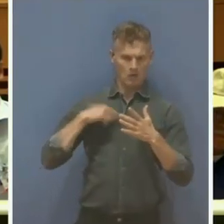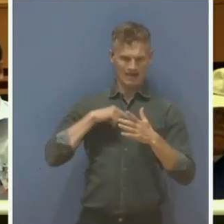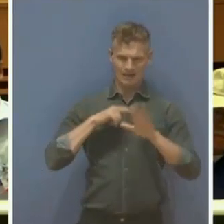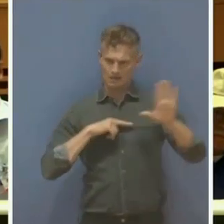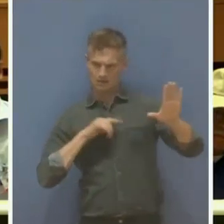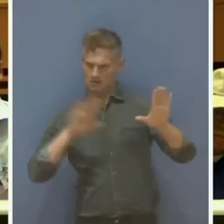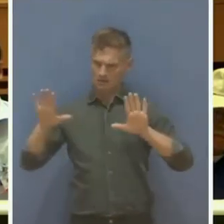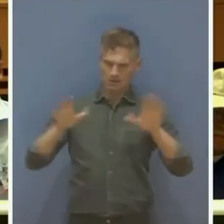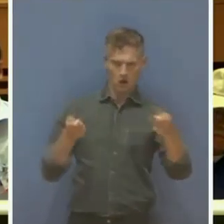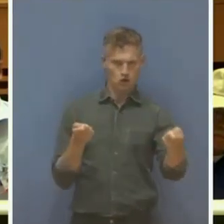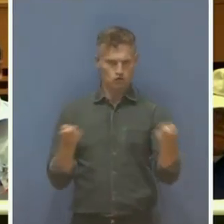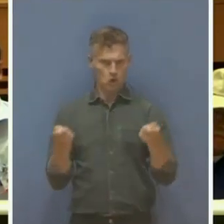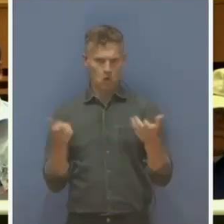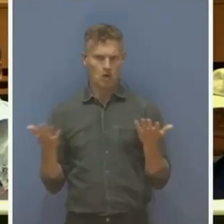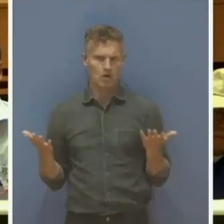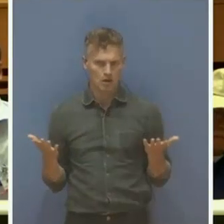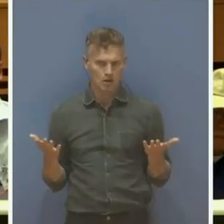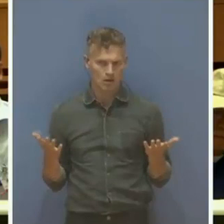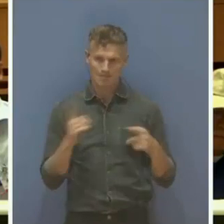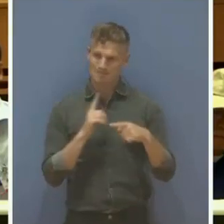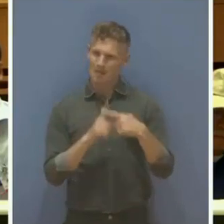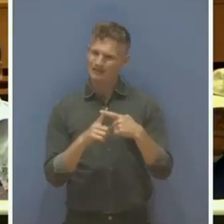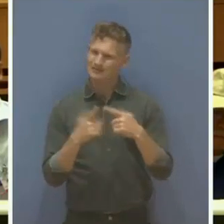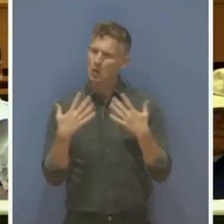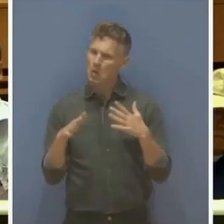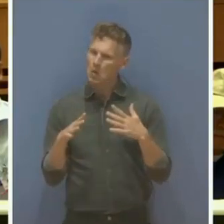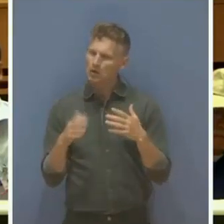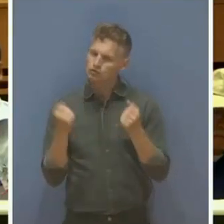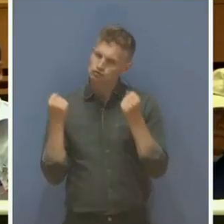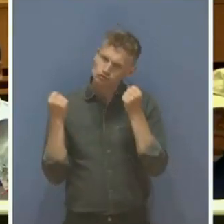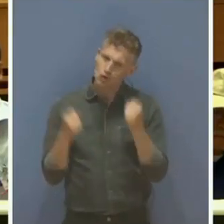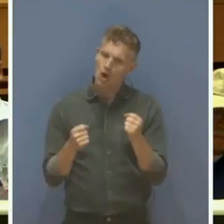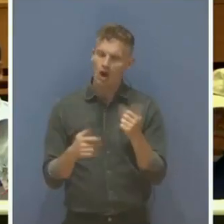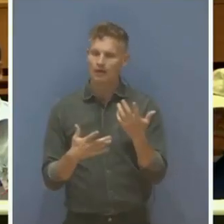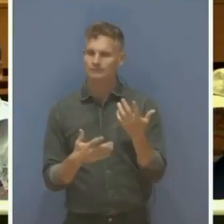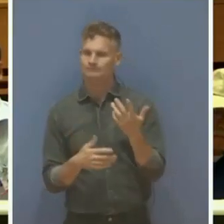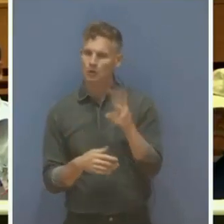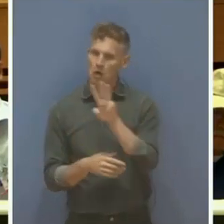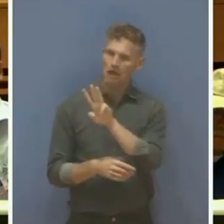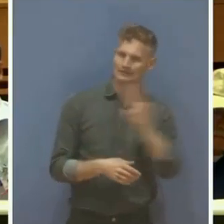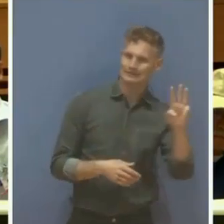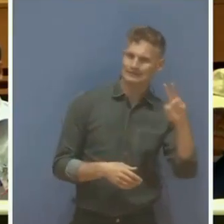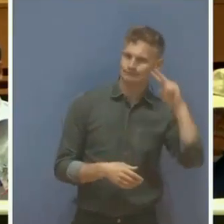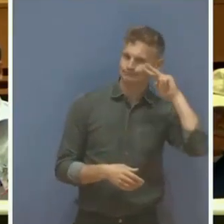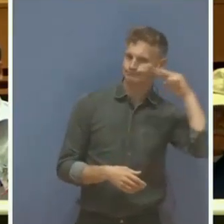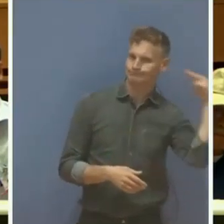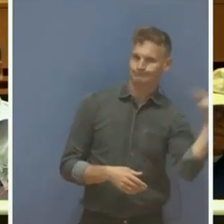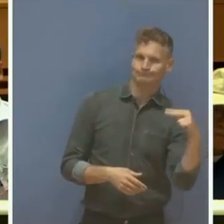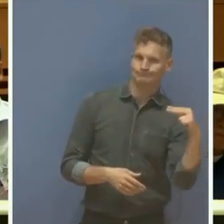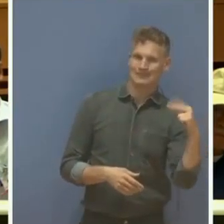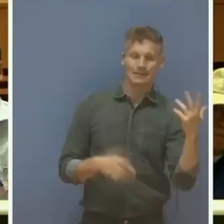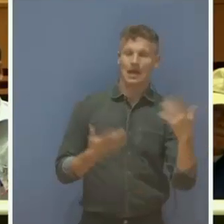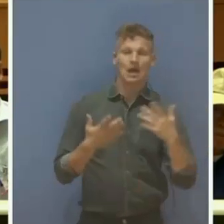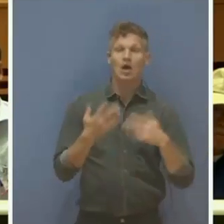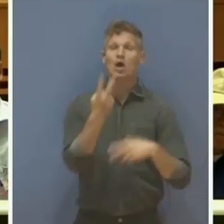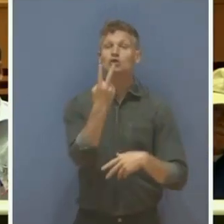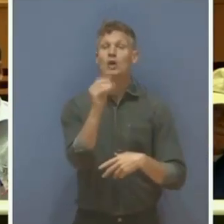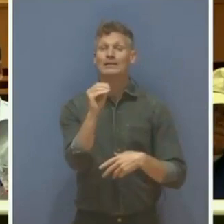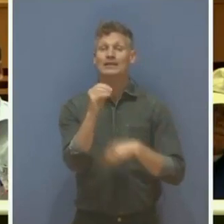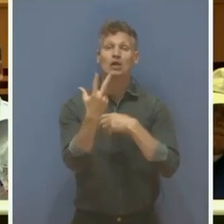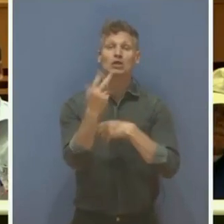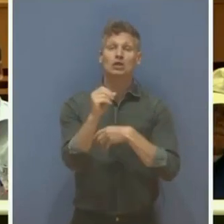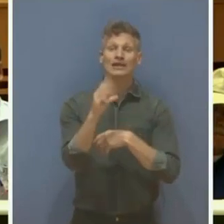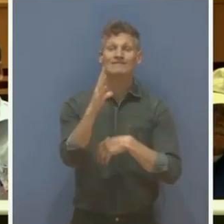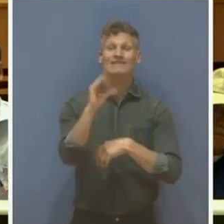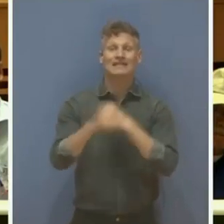periodo de tiempo determinado de 20, 30, 50 años, después de lo cual la propiedad intelectual de los pueblos indígenas entraría al dominio público.